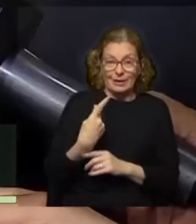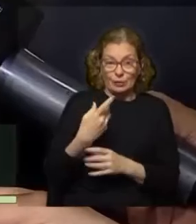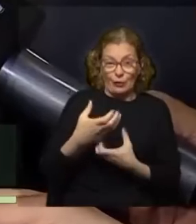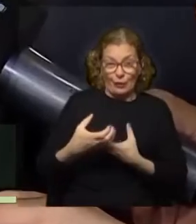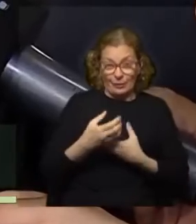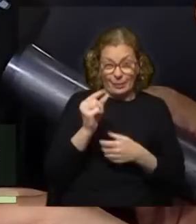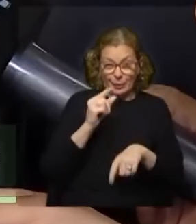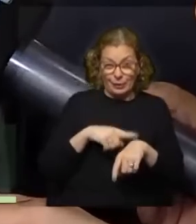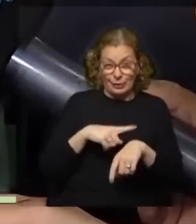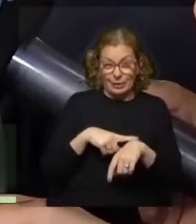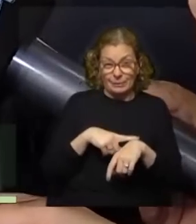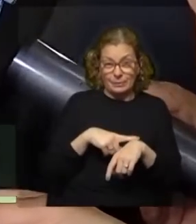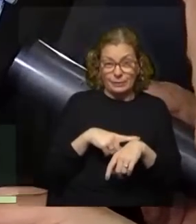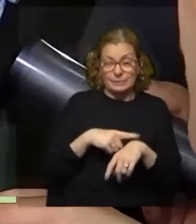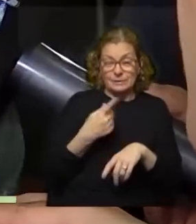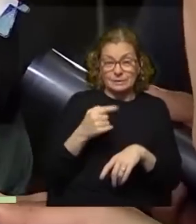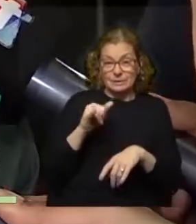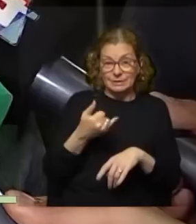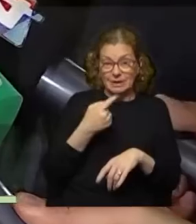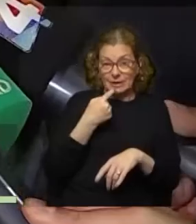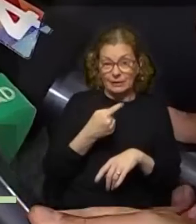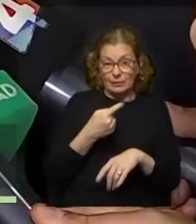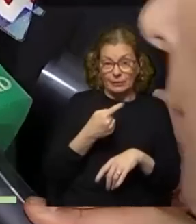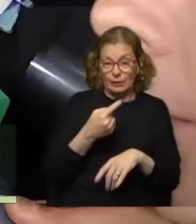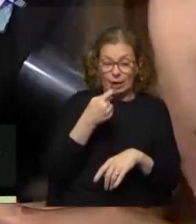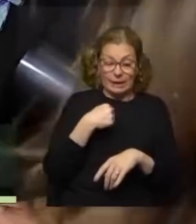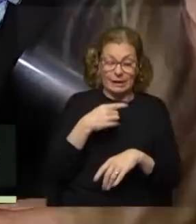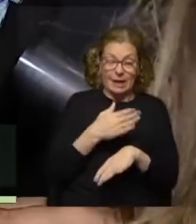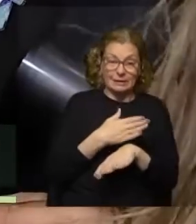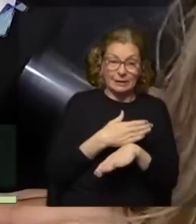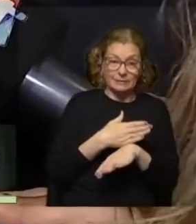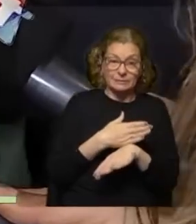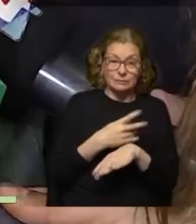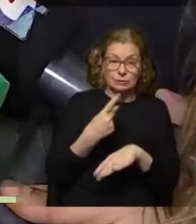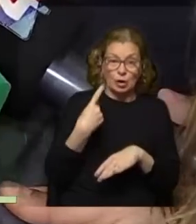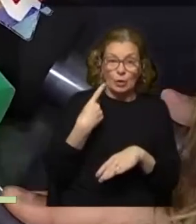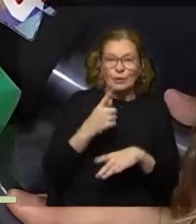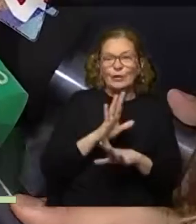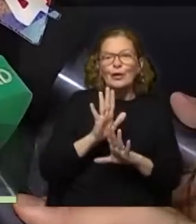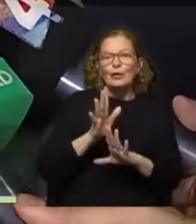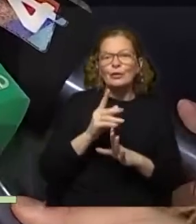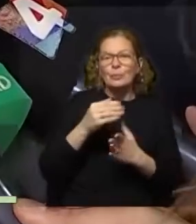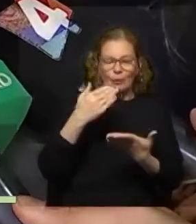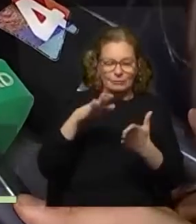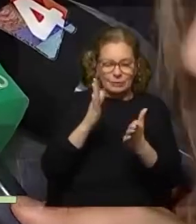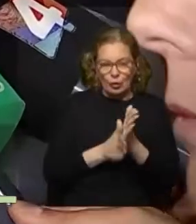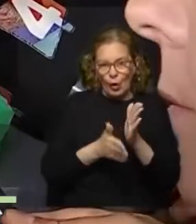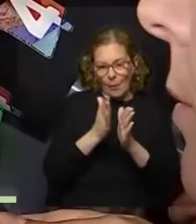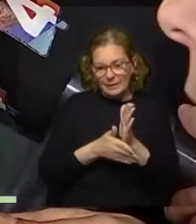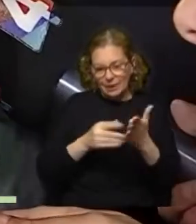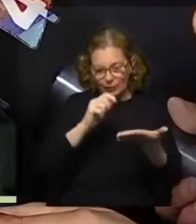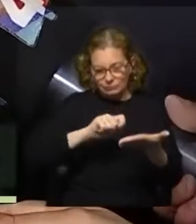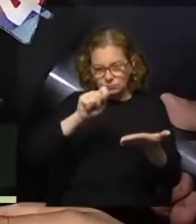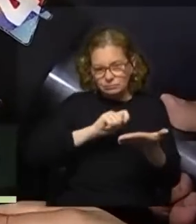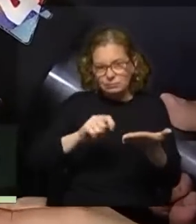hace instante nomás y ya les digo lo que nos decían por parte de los propietarios porque obviamente no tenemos la documentación este